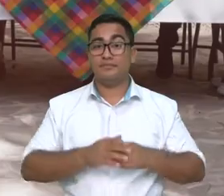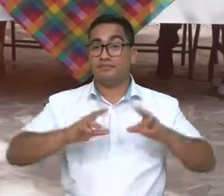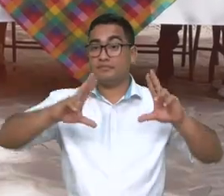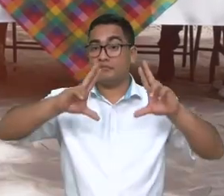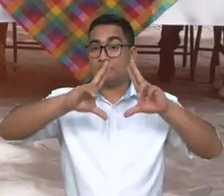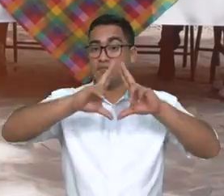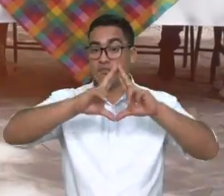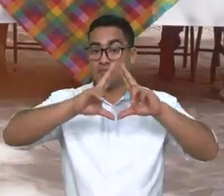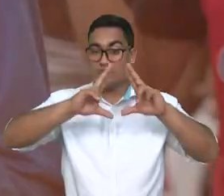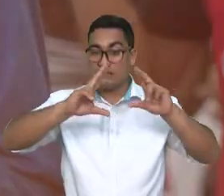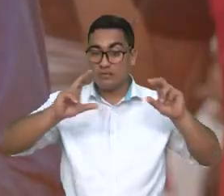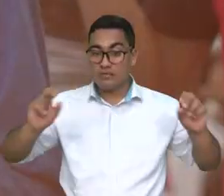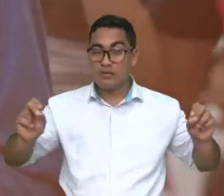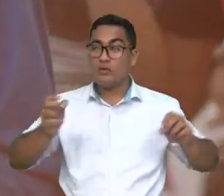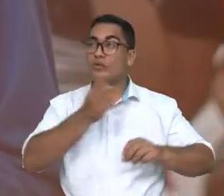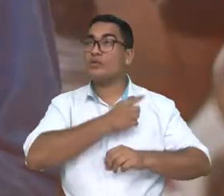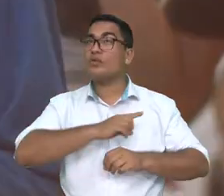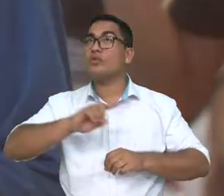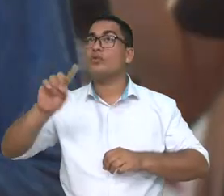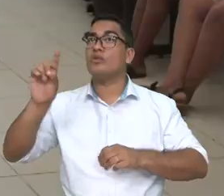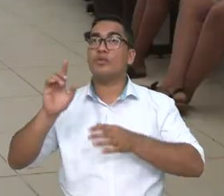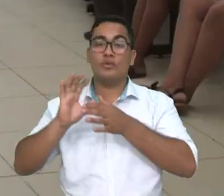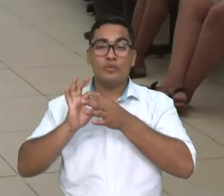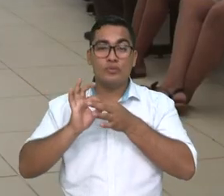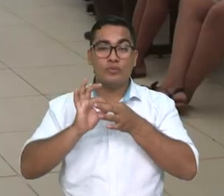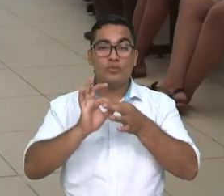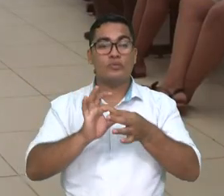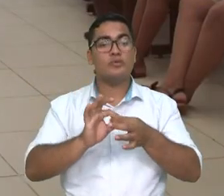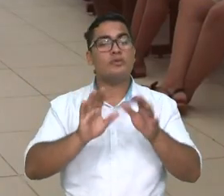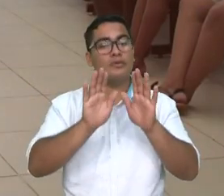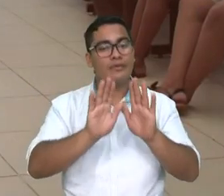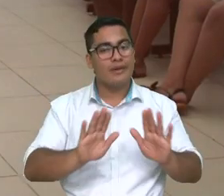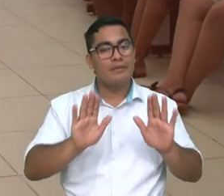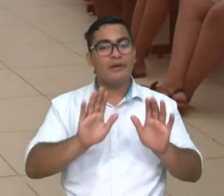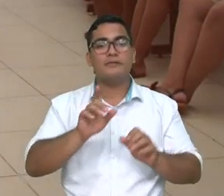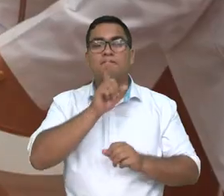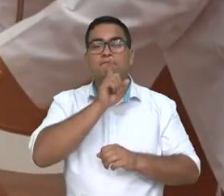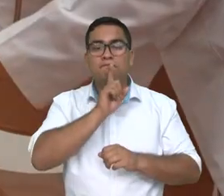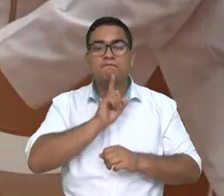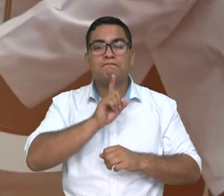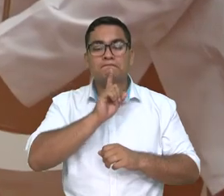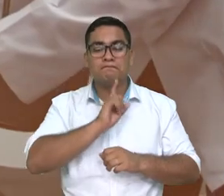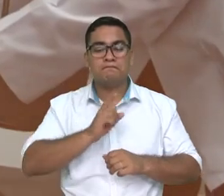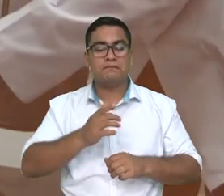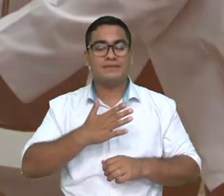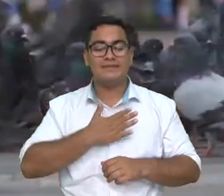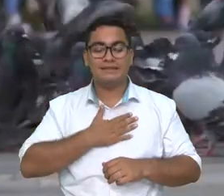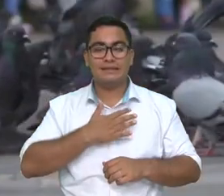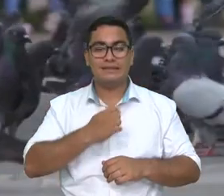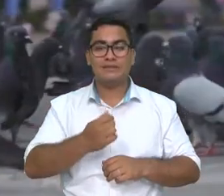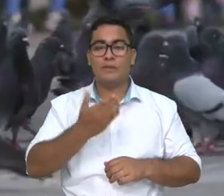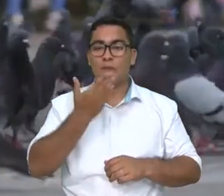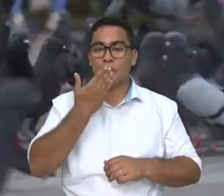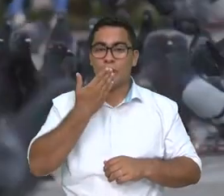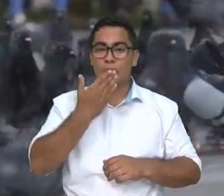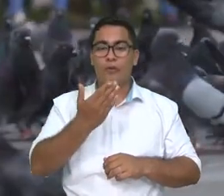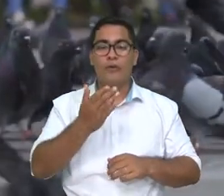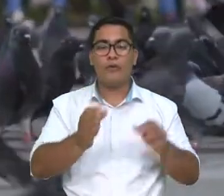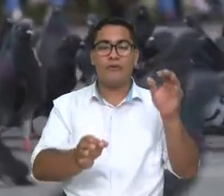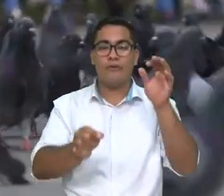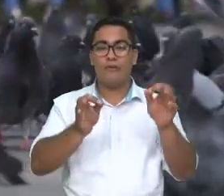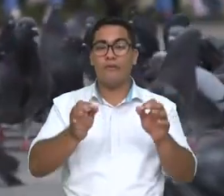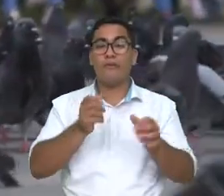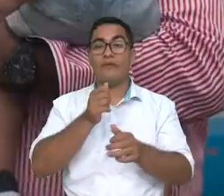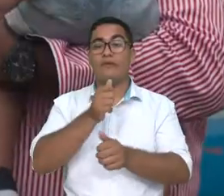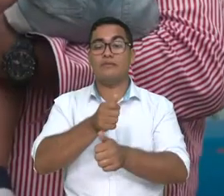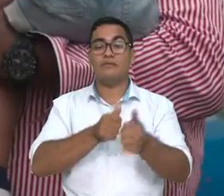Nicaragua camina de la mano de Dios, privilegiando la calma, la prudencia, la razón y el buen juicio, manifestó la